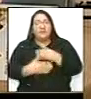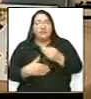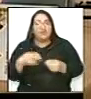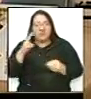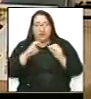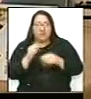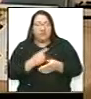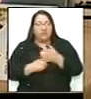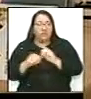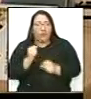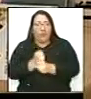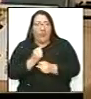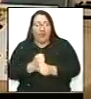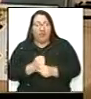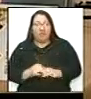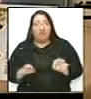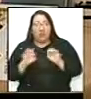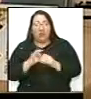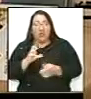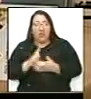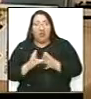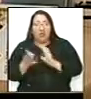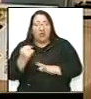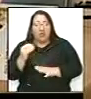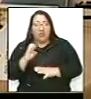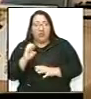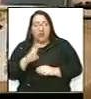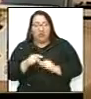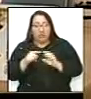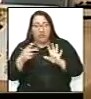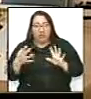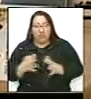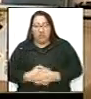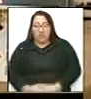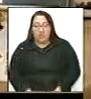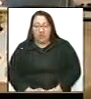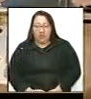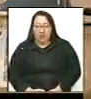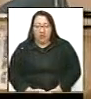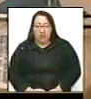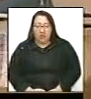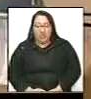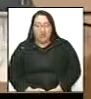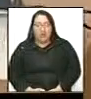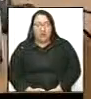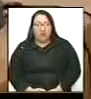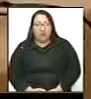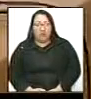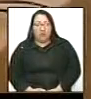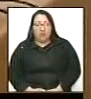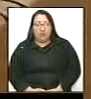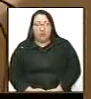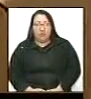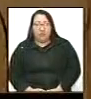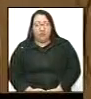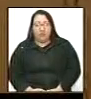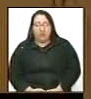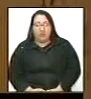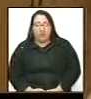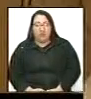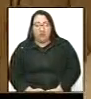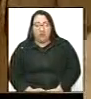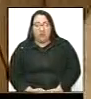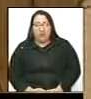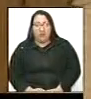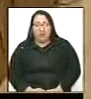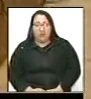para realizar los actos correspondientes. Lima, 14 de enero de 2019. ¿Algún congresista desea hacer uso de la palabra?